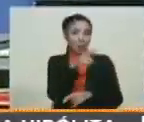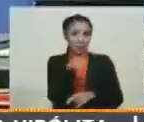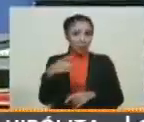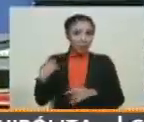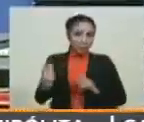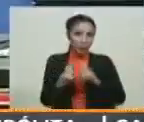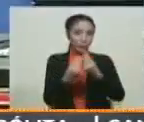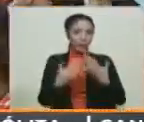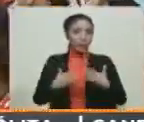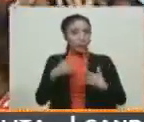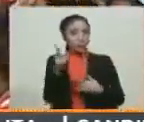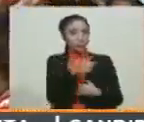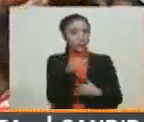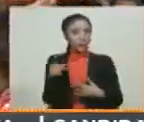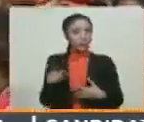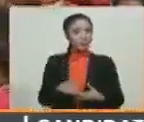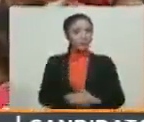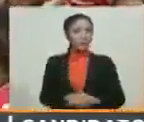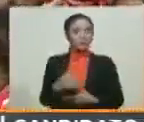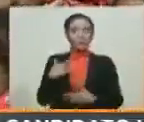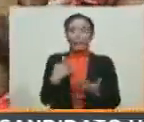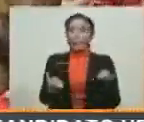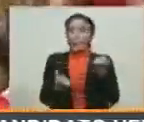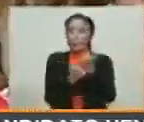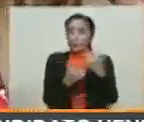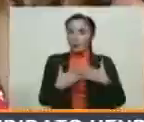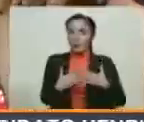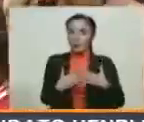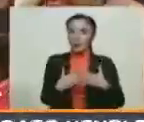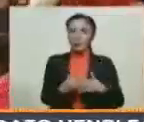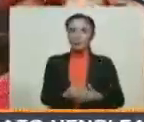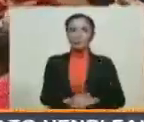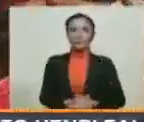mujeres cuento con ustedes